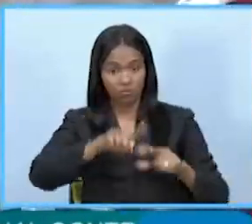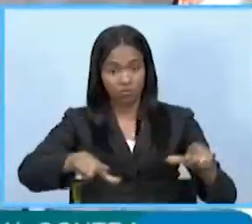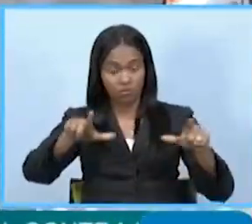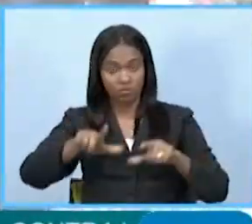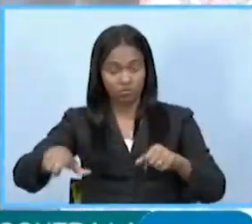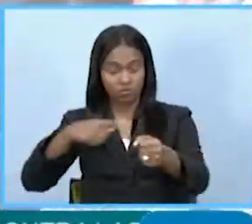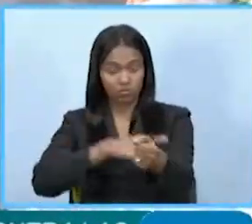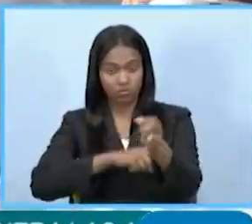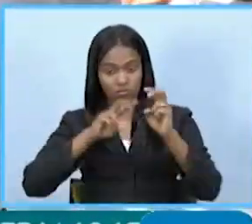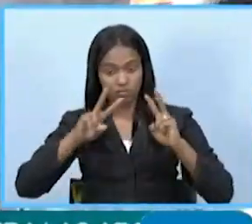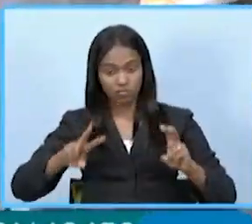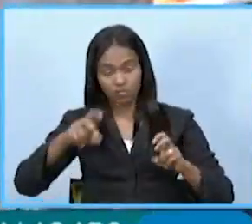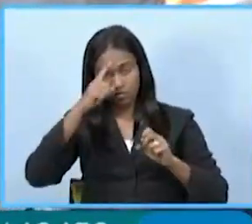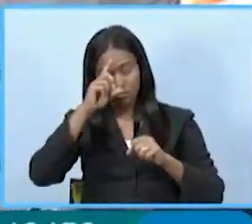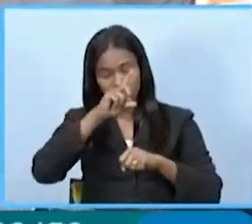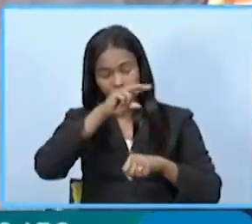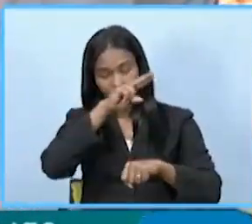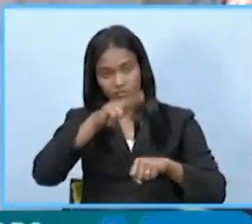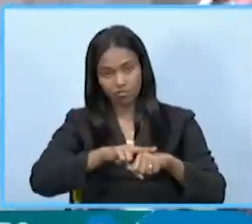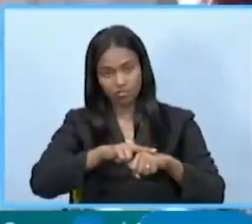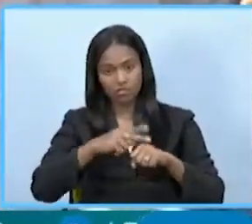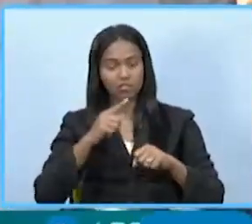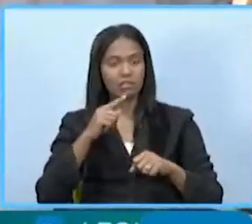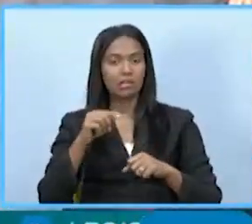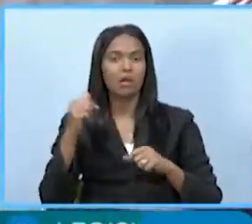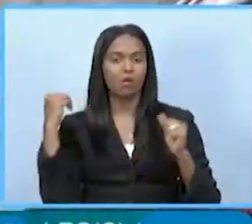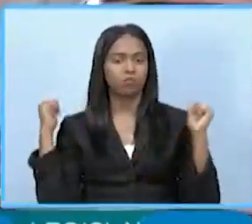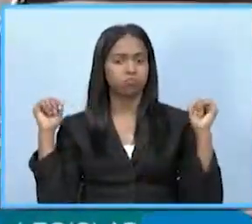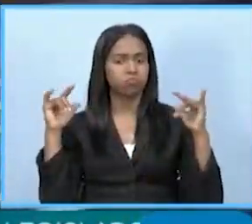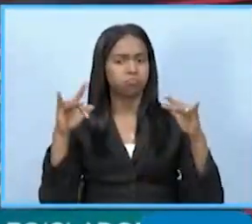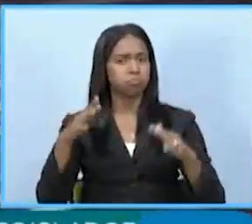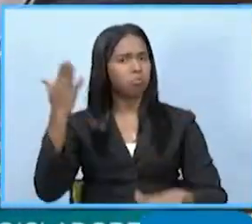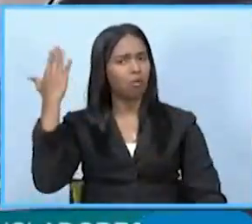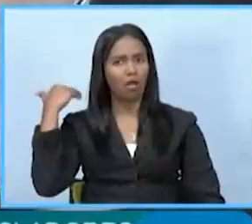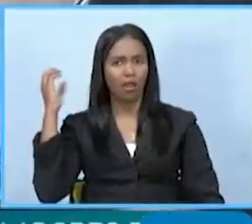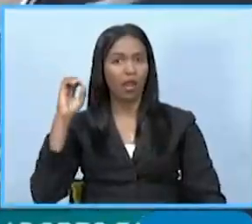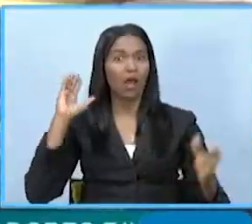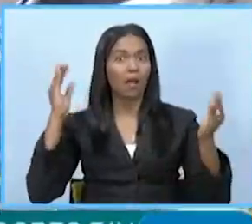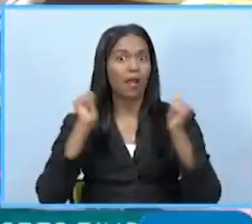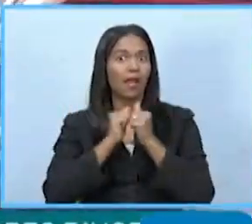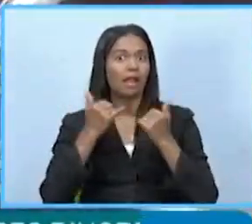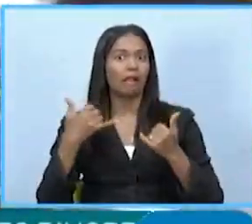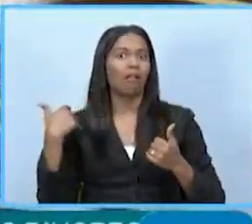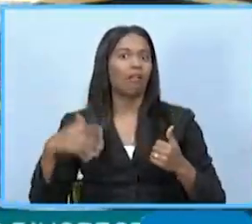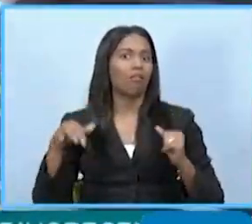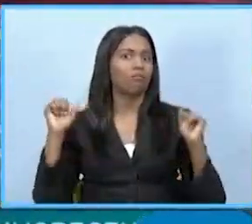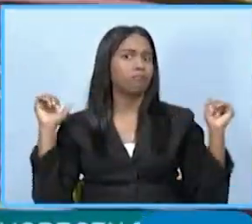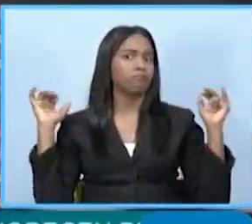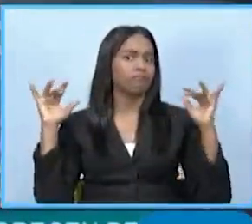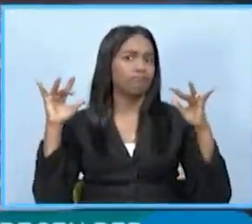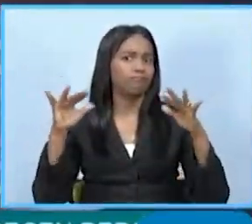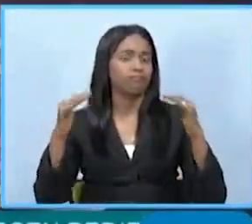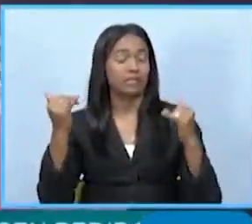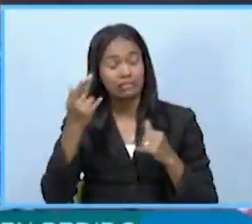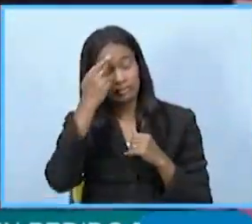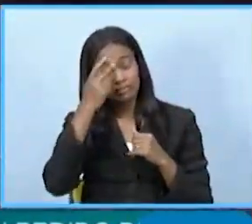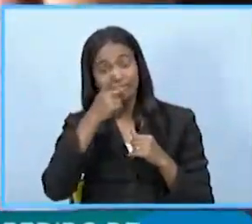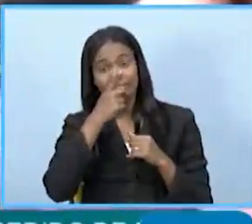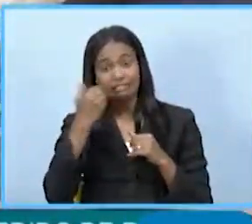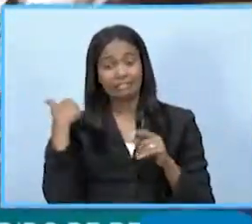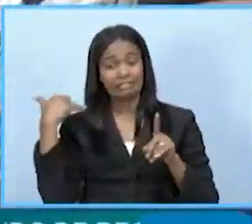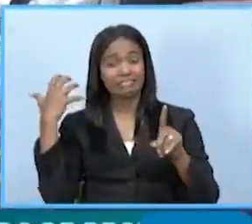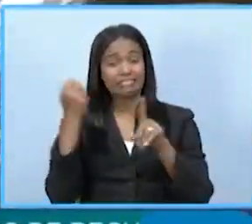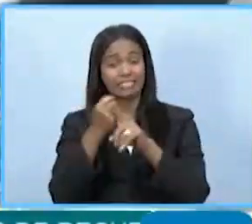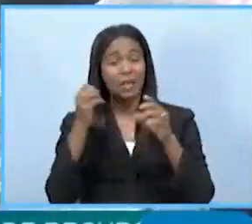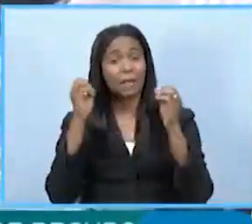de muestras del Distrito Nacional no lucían tan concurrido como se observó hoy. En momentos en el que el país atraviesa un repunte